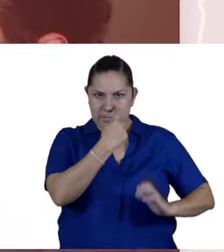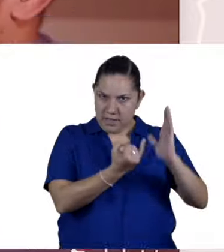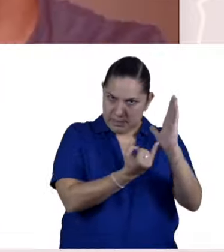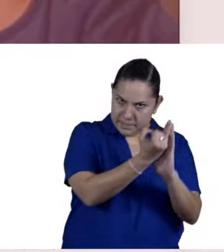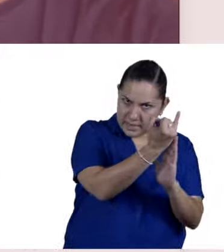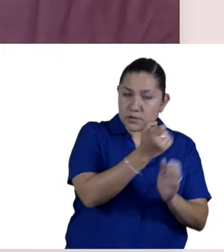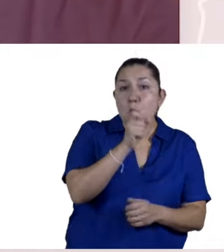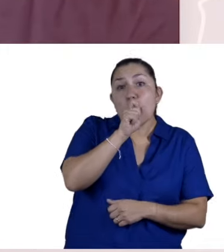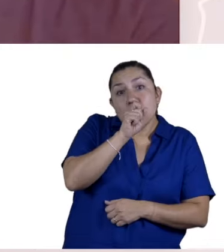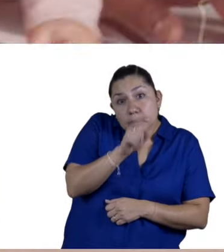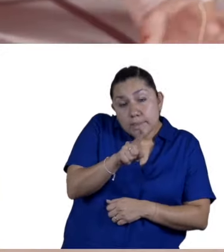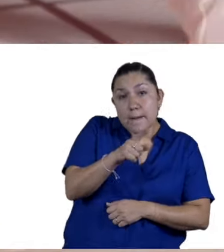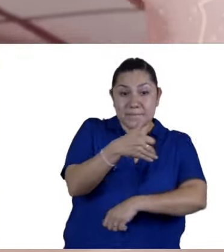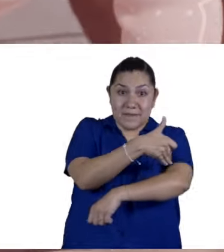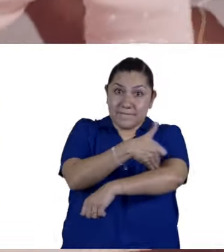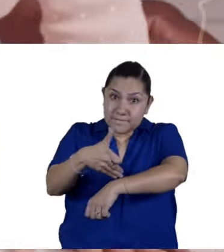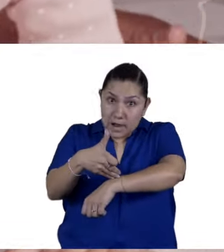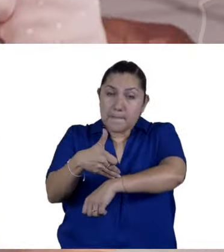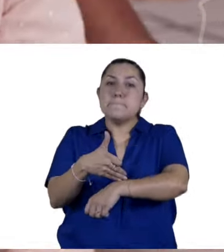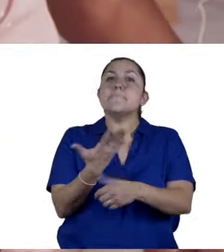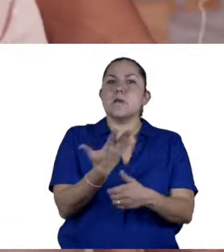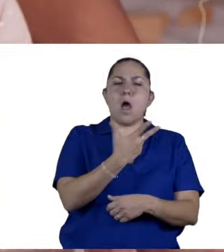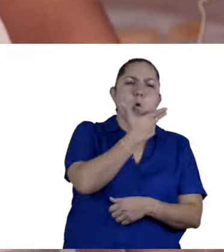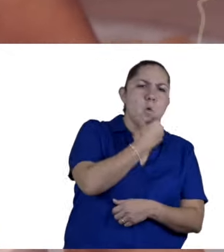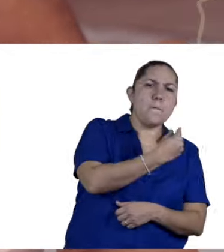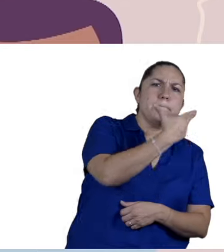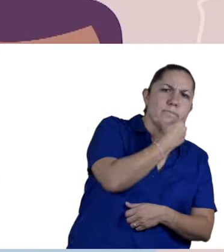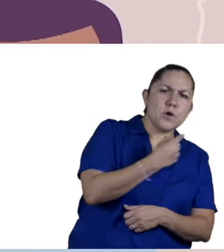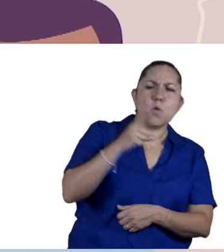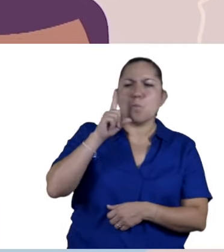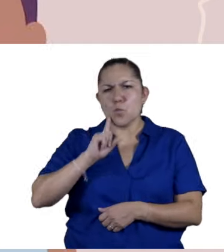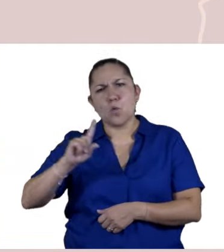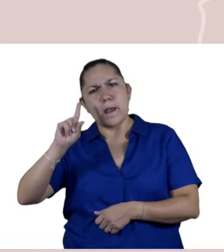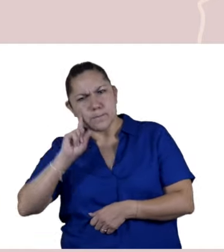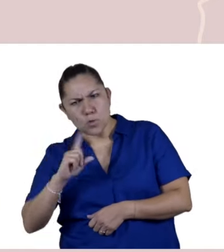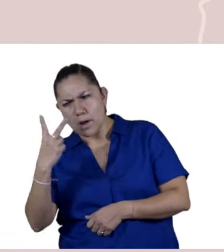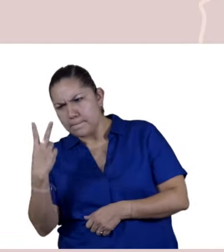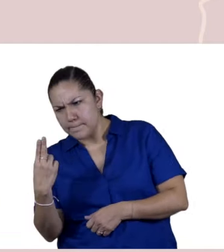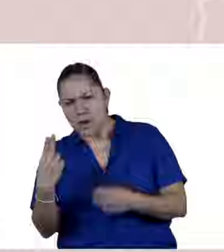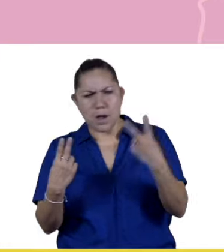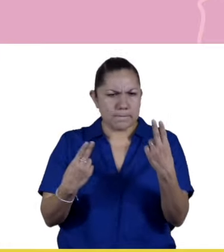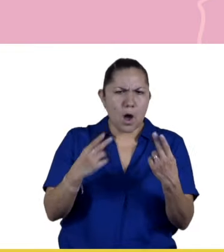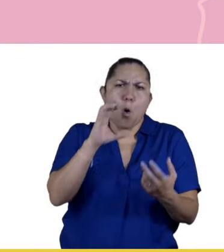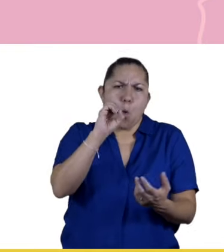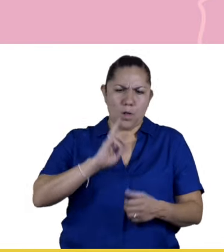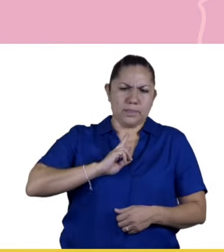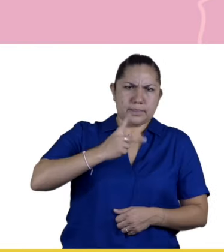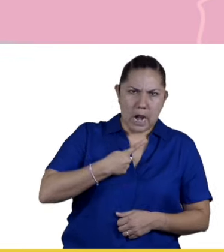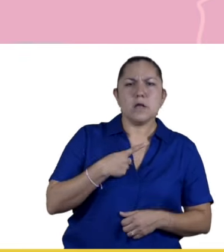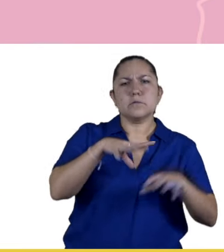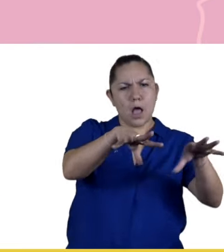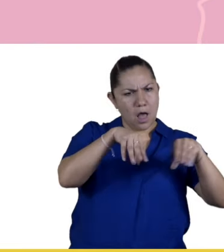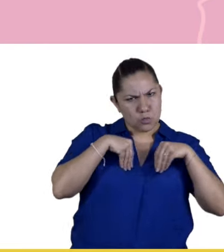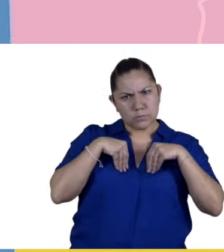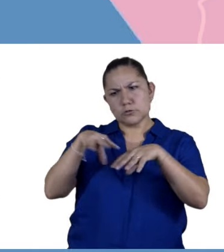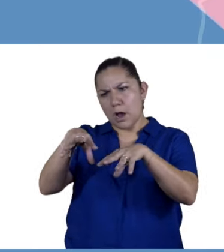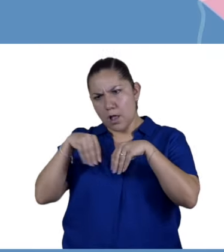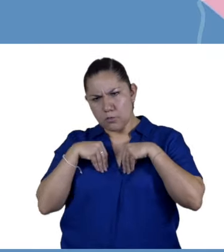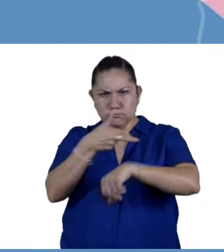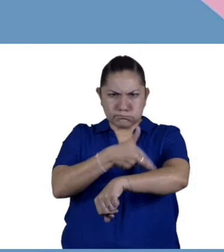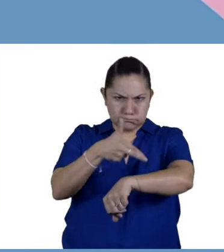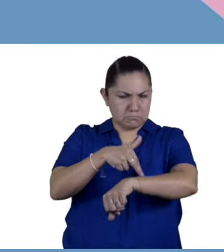adoptar en familias homoparentales, lesboparentales o transgénero, por mencionar algunas.